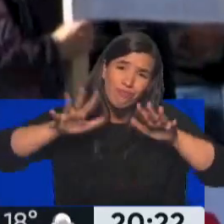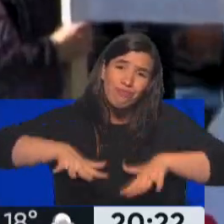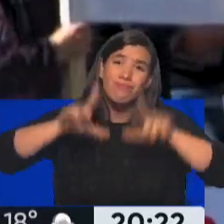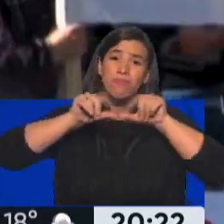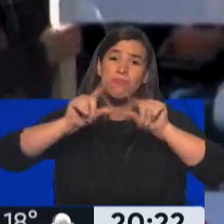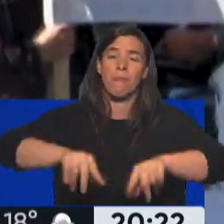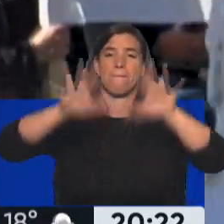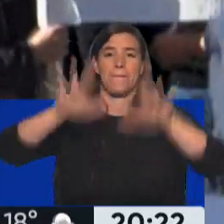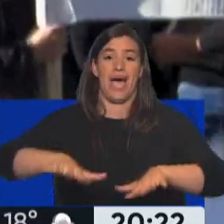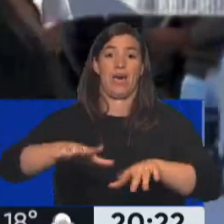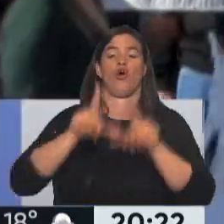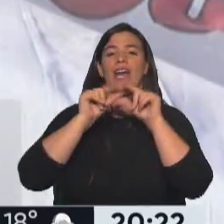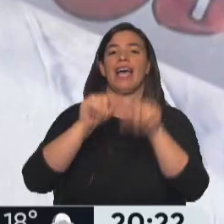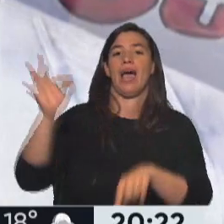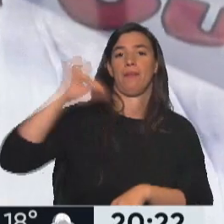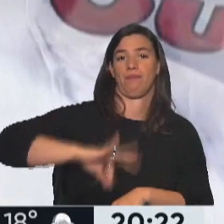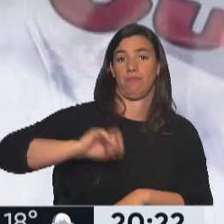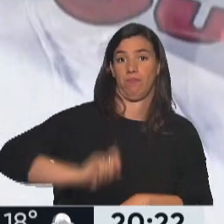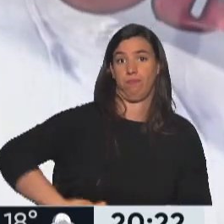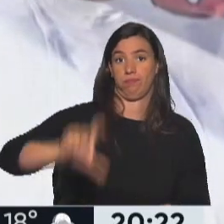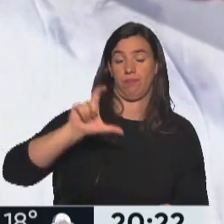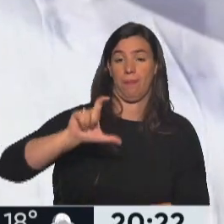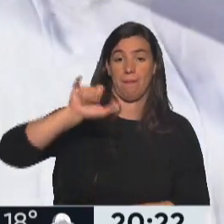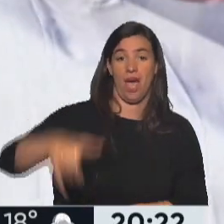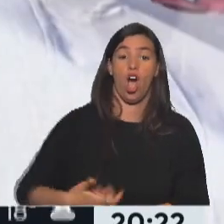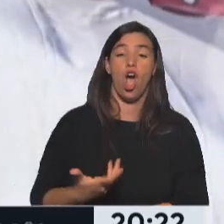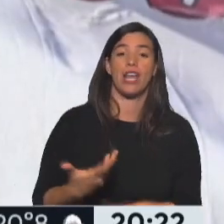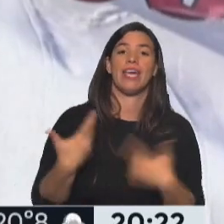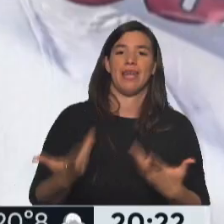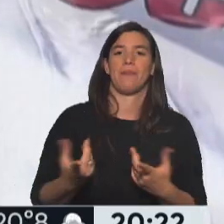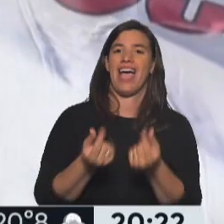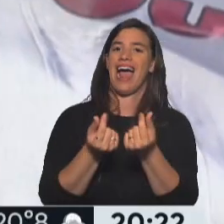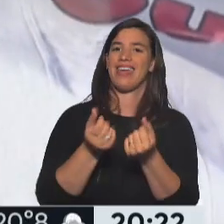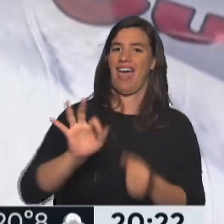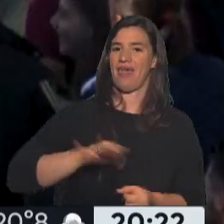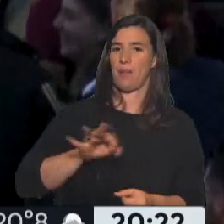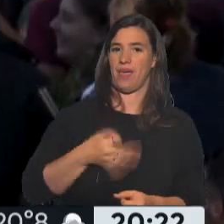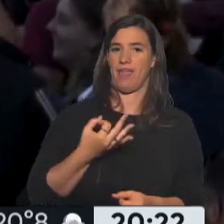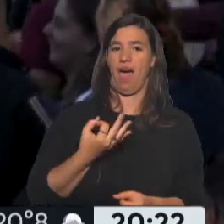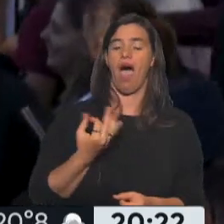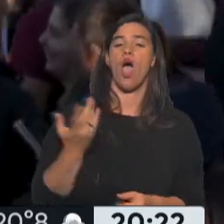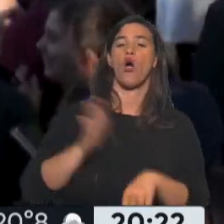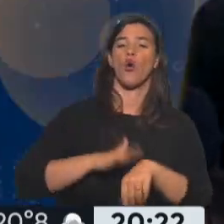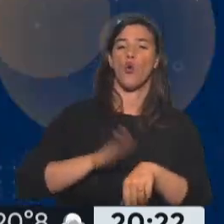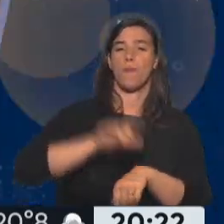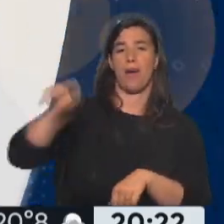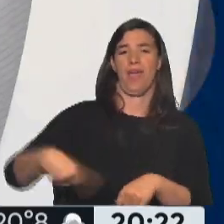de mejoras salariales y en la calidad de vida que se disparó con la crisis de la deuda soberana en el 2009.